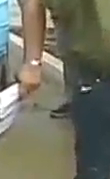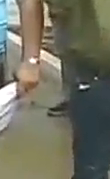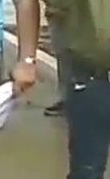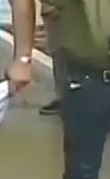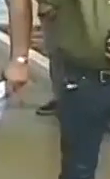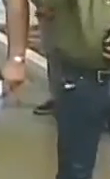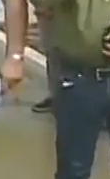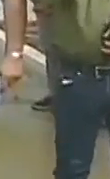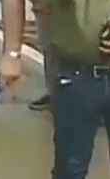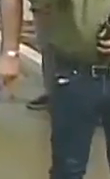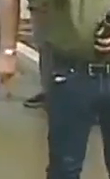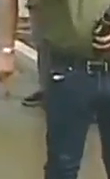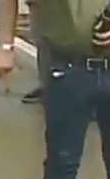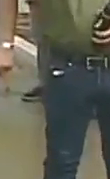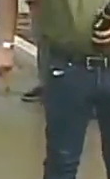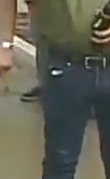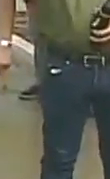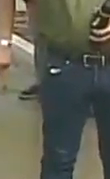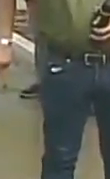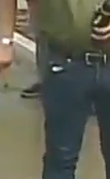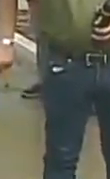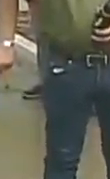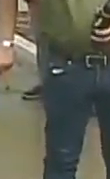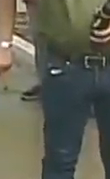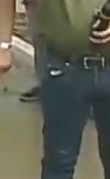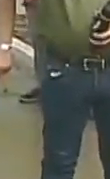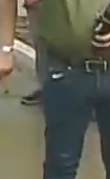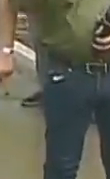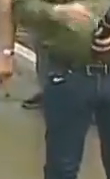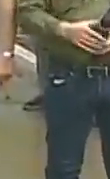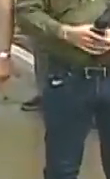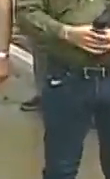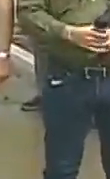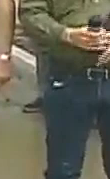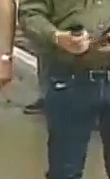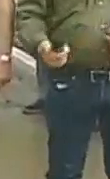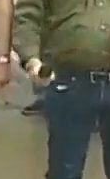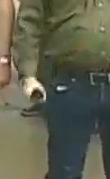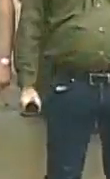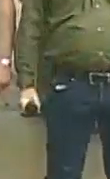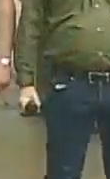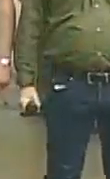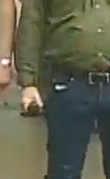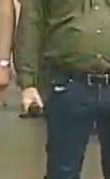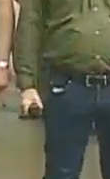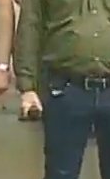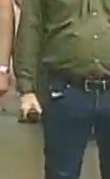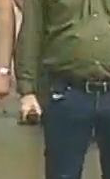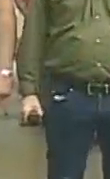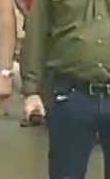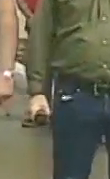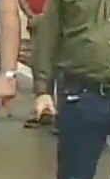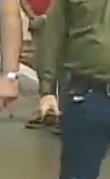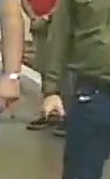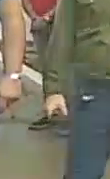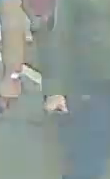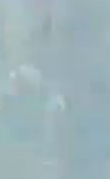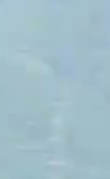Lice, ¿verdad? Toda la zona manicomio, los frailes, esta